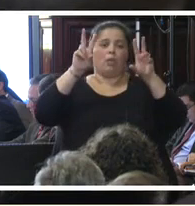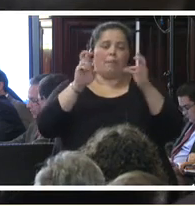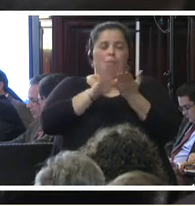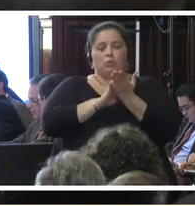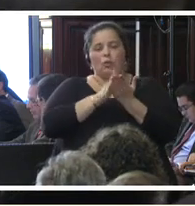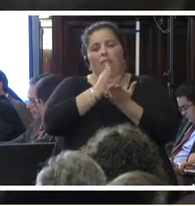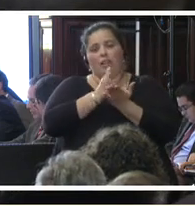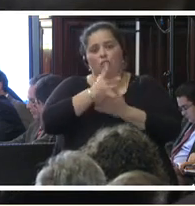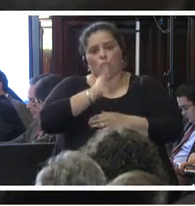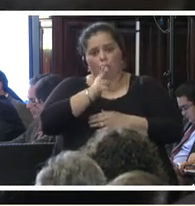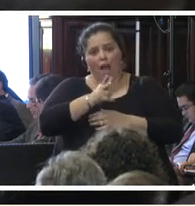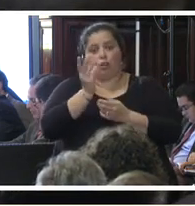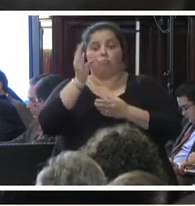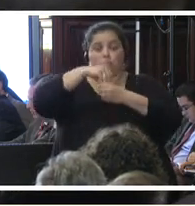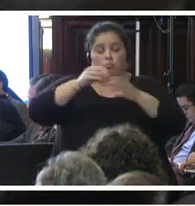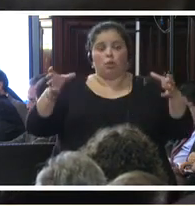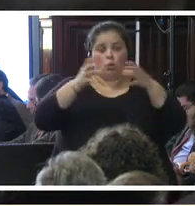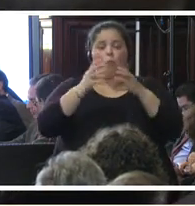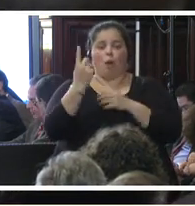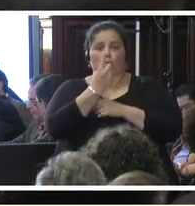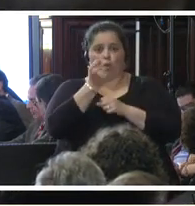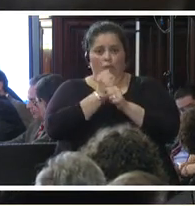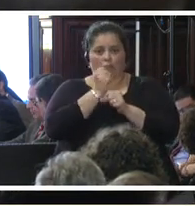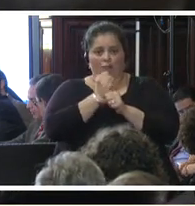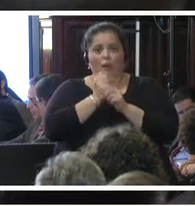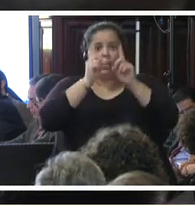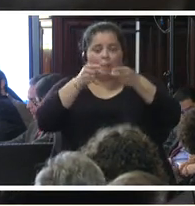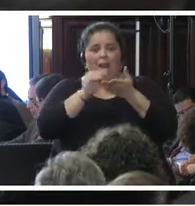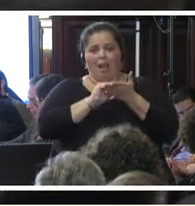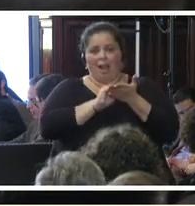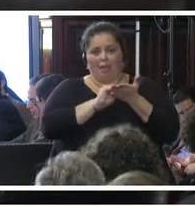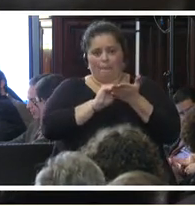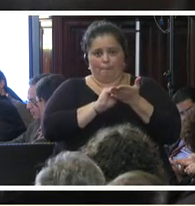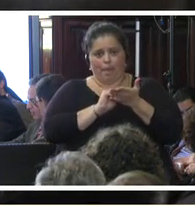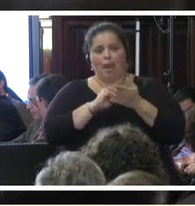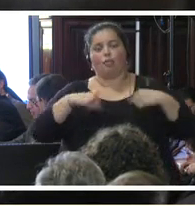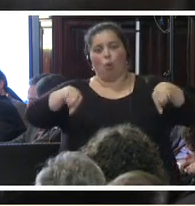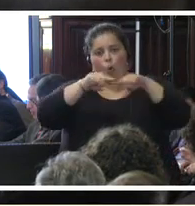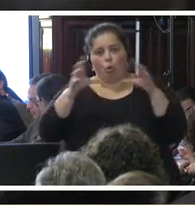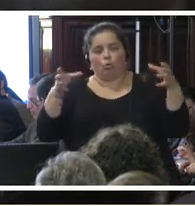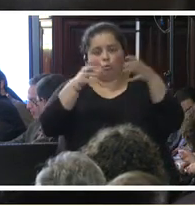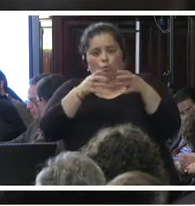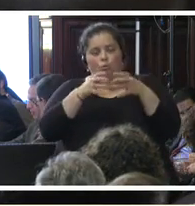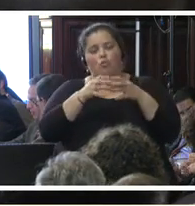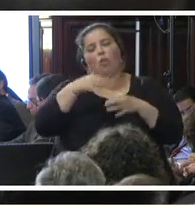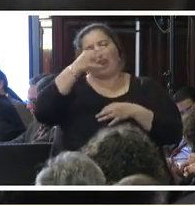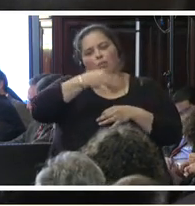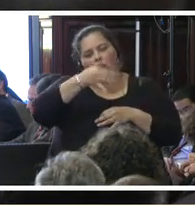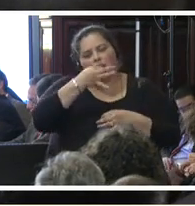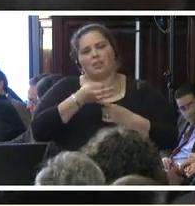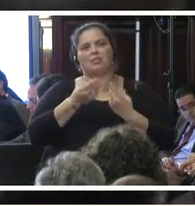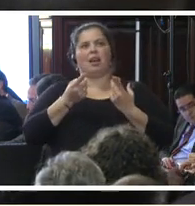forma este grupo autónomo de trabajo, y la academia. Quiero comentarles que todas las sugerencias